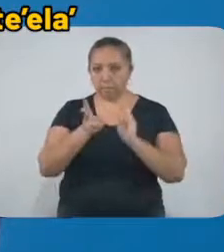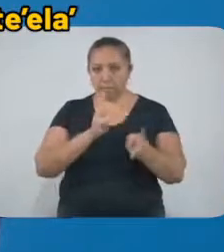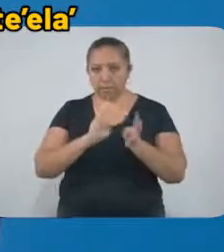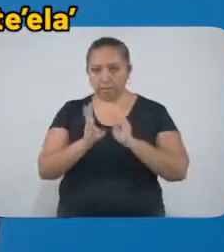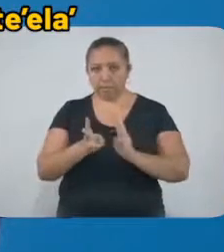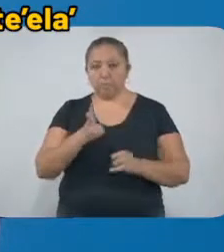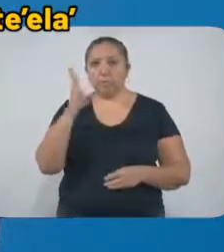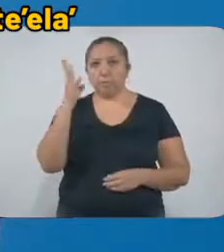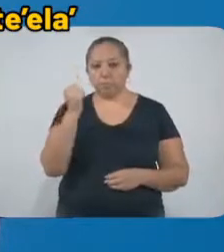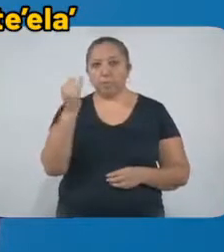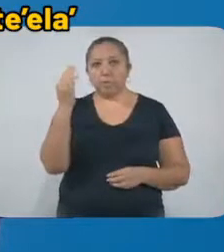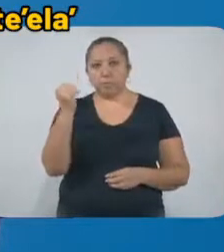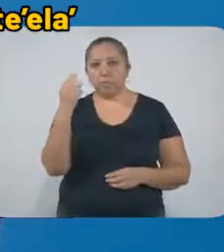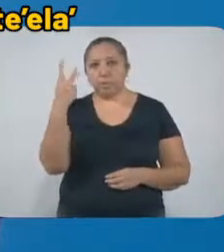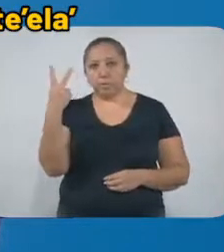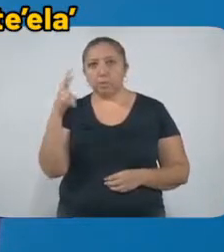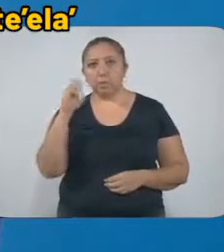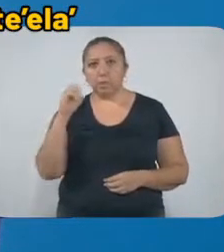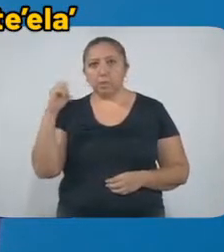número